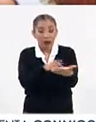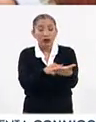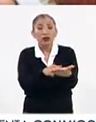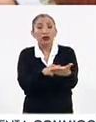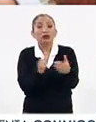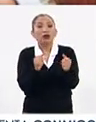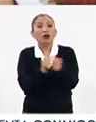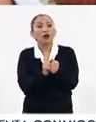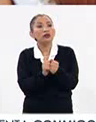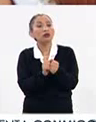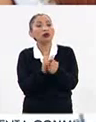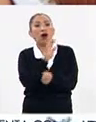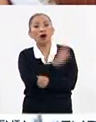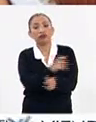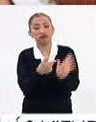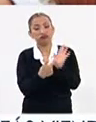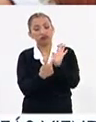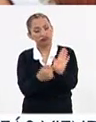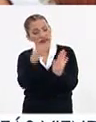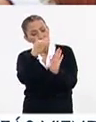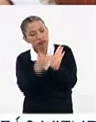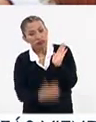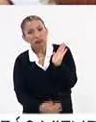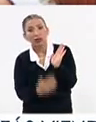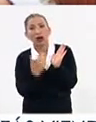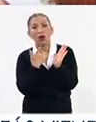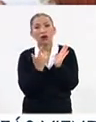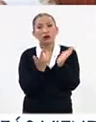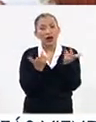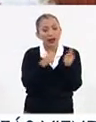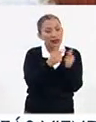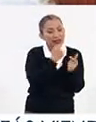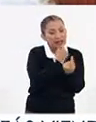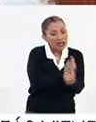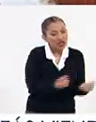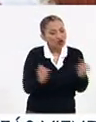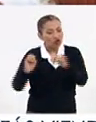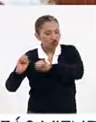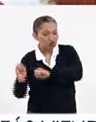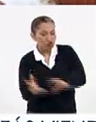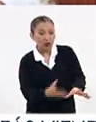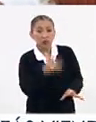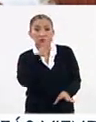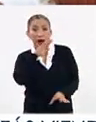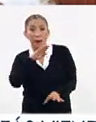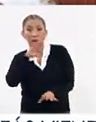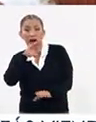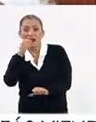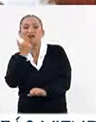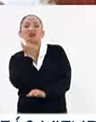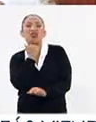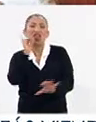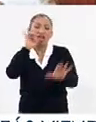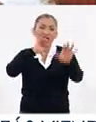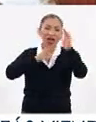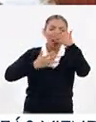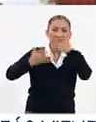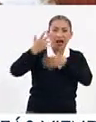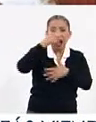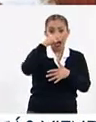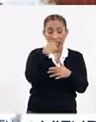través de presentarnos a una triada de pequeños que son abandonados por su madre alcohólica en una de